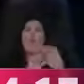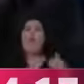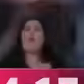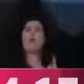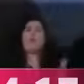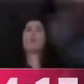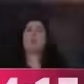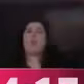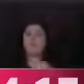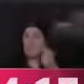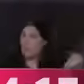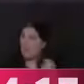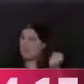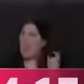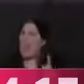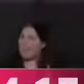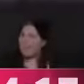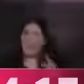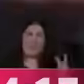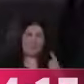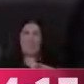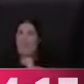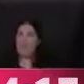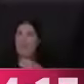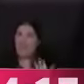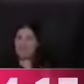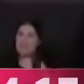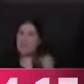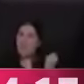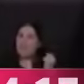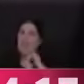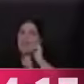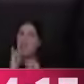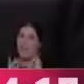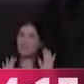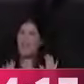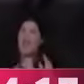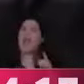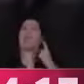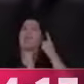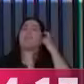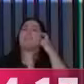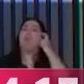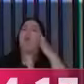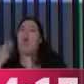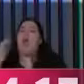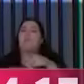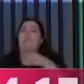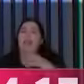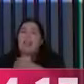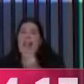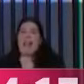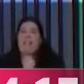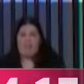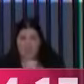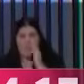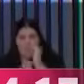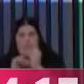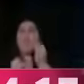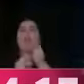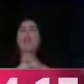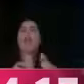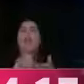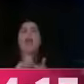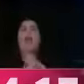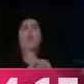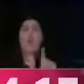muy importante porque es parte de esta discusión respecto de el psicotécnico. ¿Por qué no te la renovaron? Contale a la gente. Digo, quizás